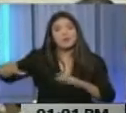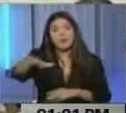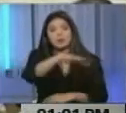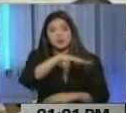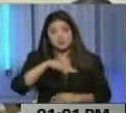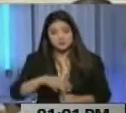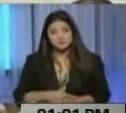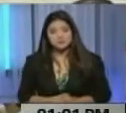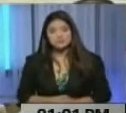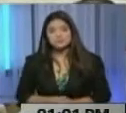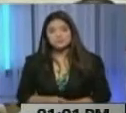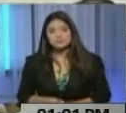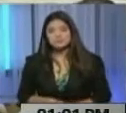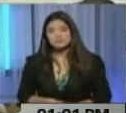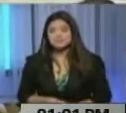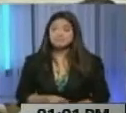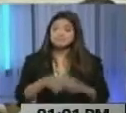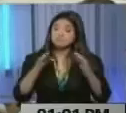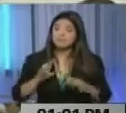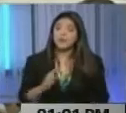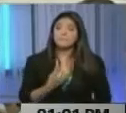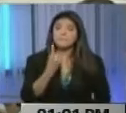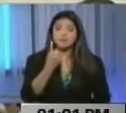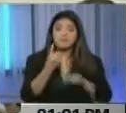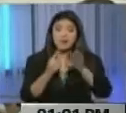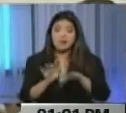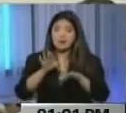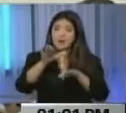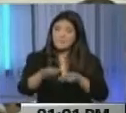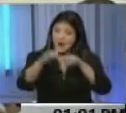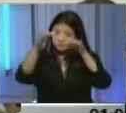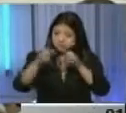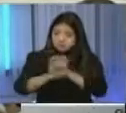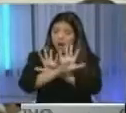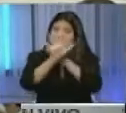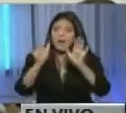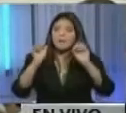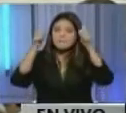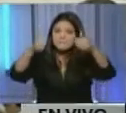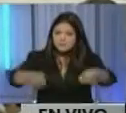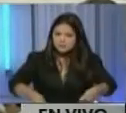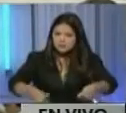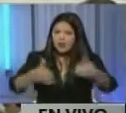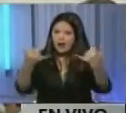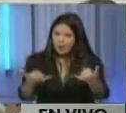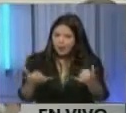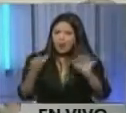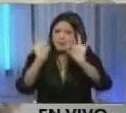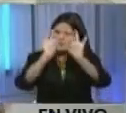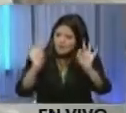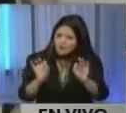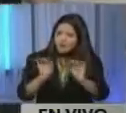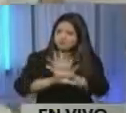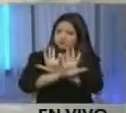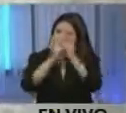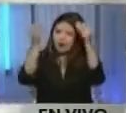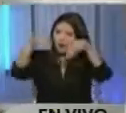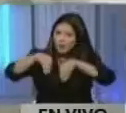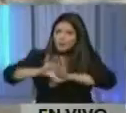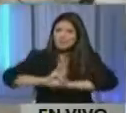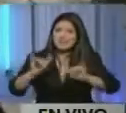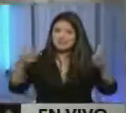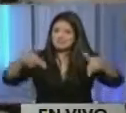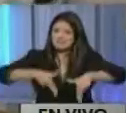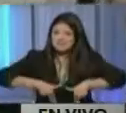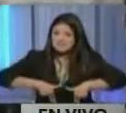Caribeños. Quizás este fue el primer paso concreto, ya comenzaba a tomar forma este acuerdo de cese